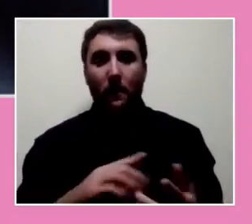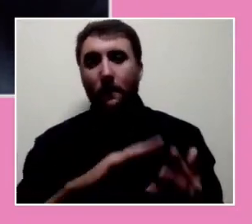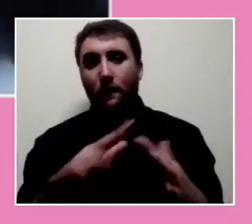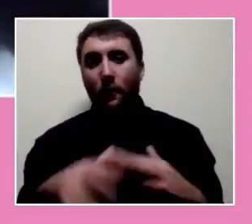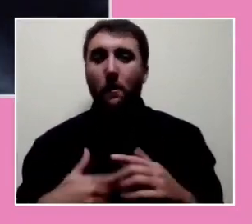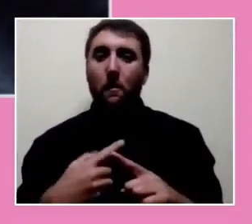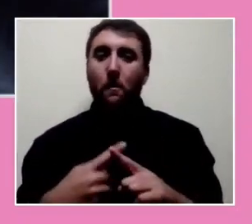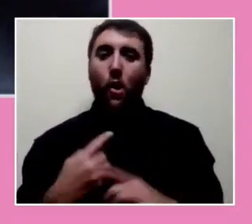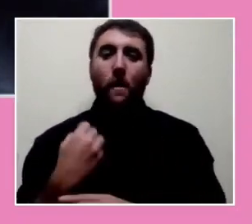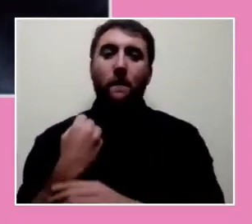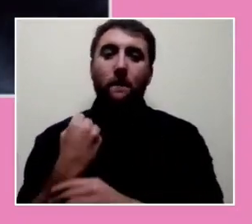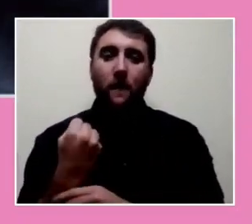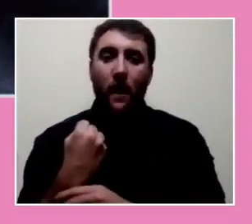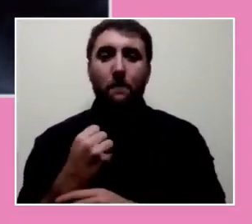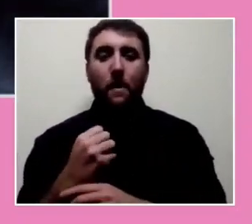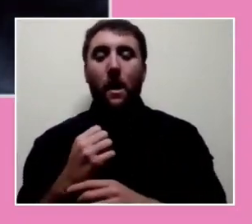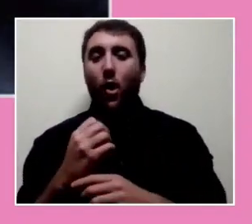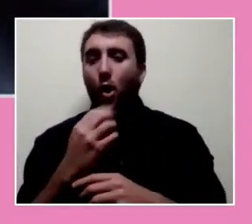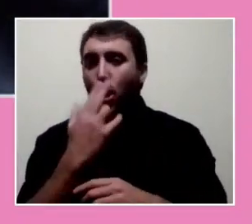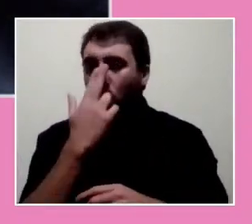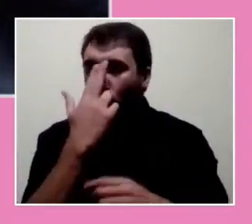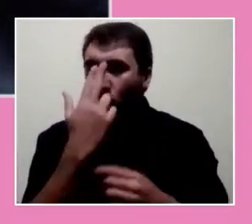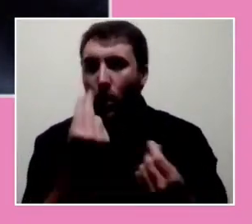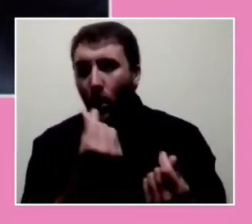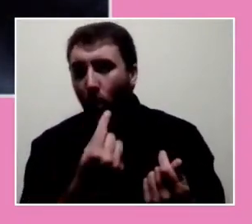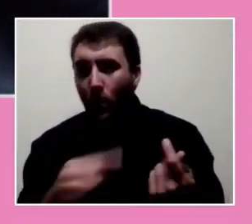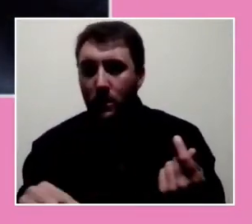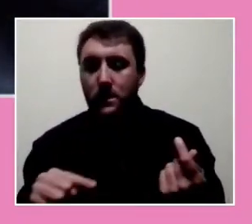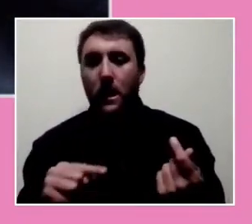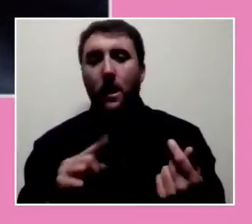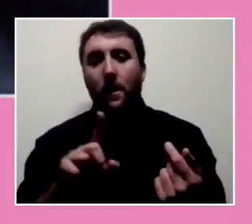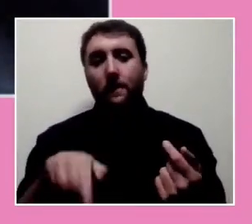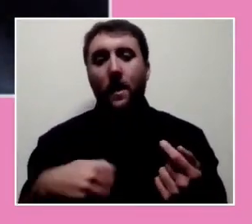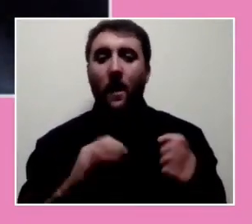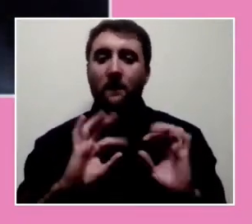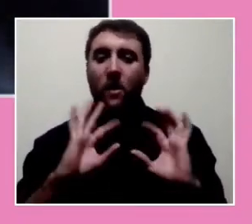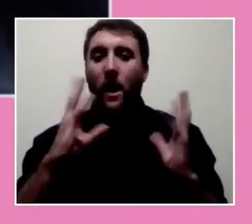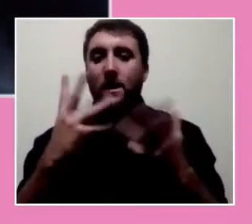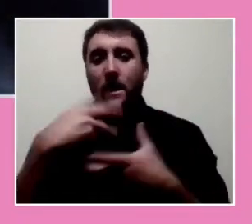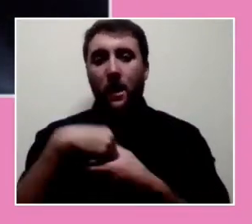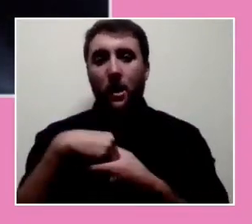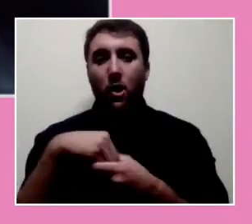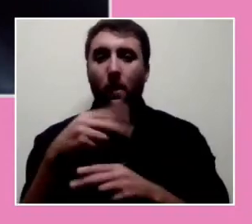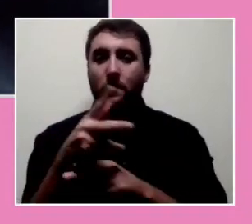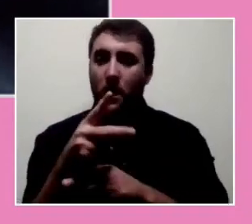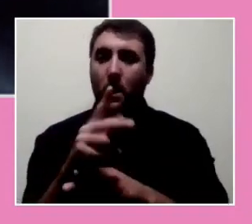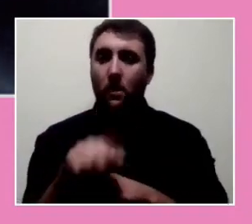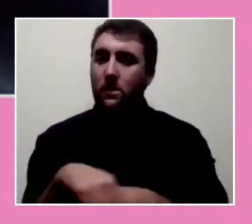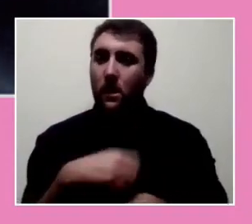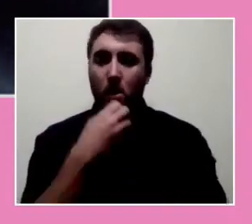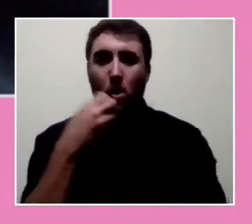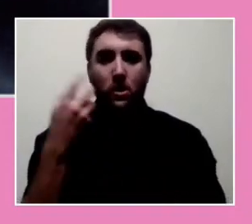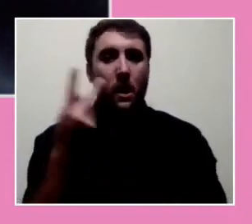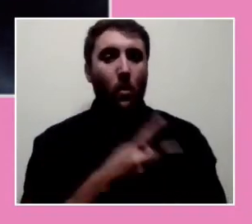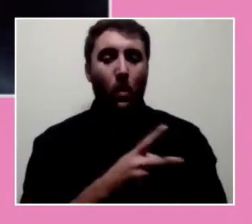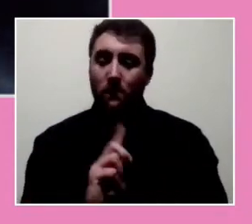lucro se usa la violencia en videos y no está bueno. Eso es un límite que no se debería ni siquiera